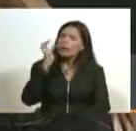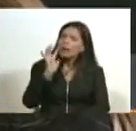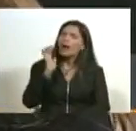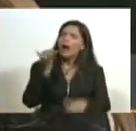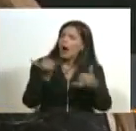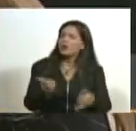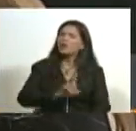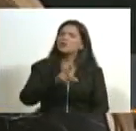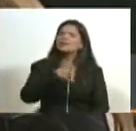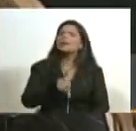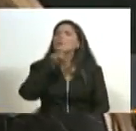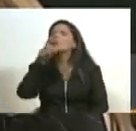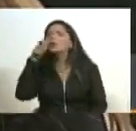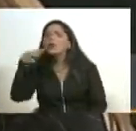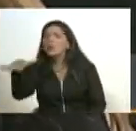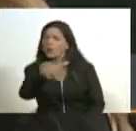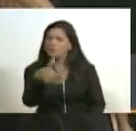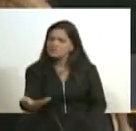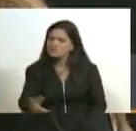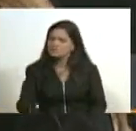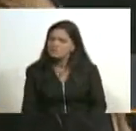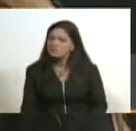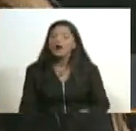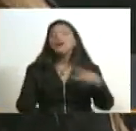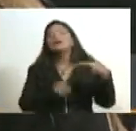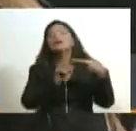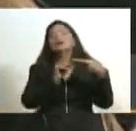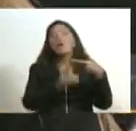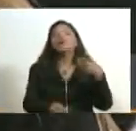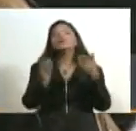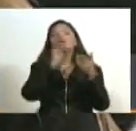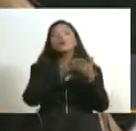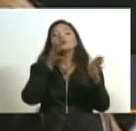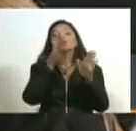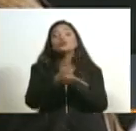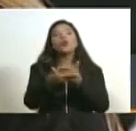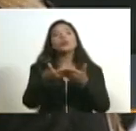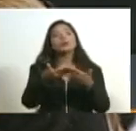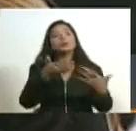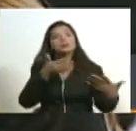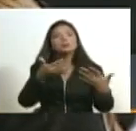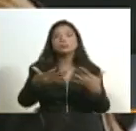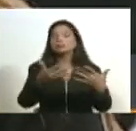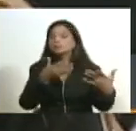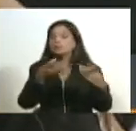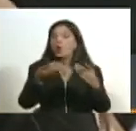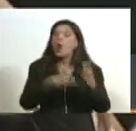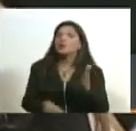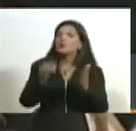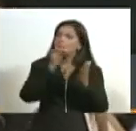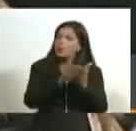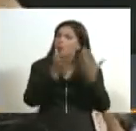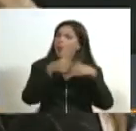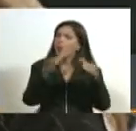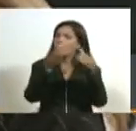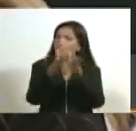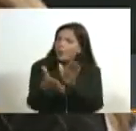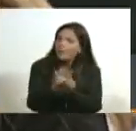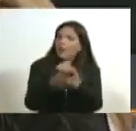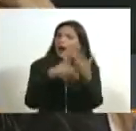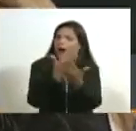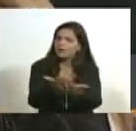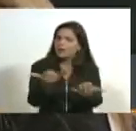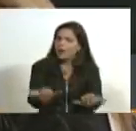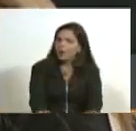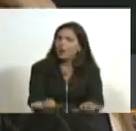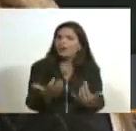es necesario? Y la segunda es, otra vez hablando sobre las negociaciones, se habla otra vez de un grupo de amigos, hasta ahora